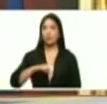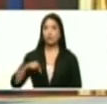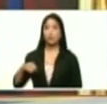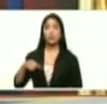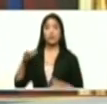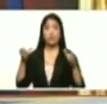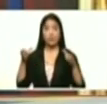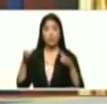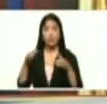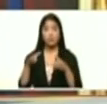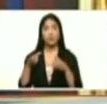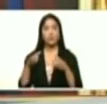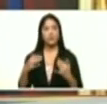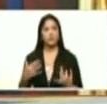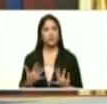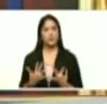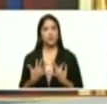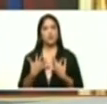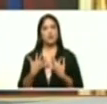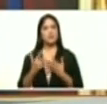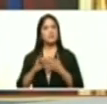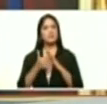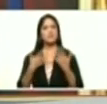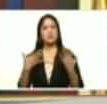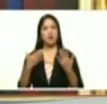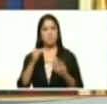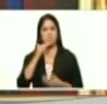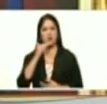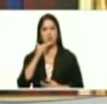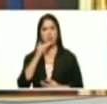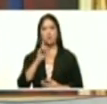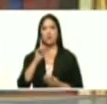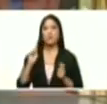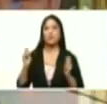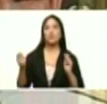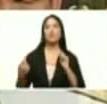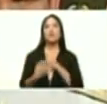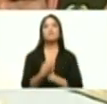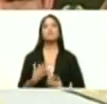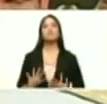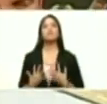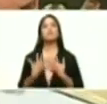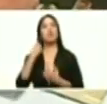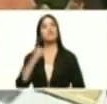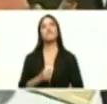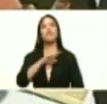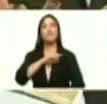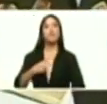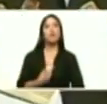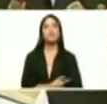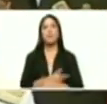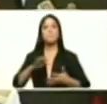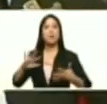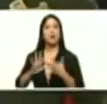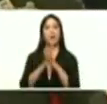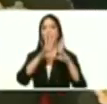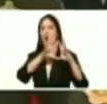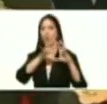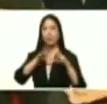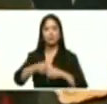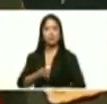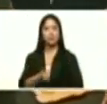una fuerza, la indignación, se nos transforma, en fuerza transformadora, así, para golpear, golpear la corrupción, con todo,